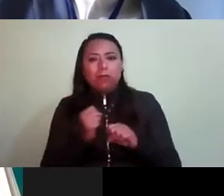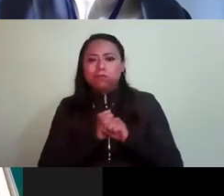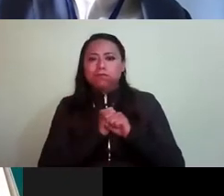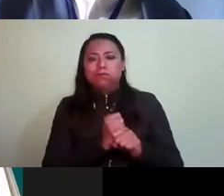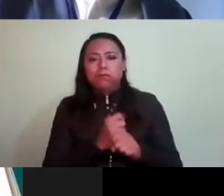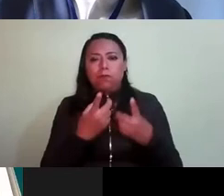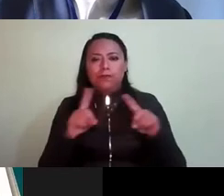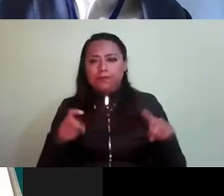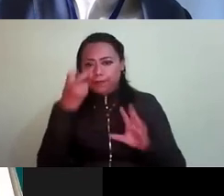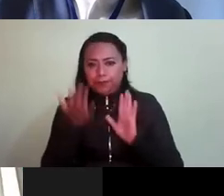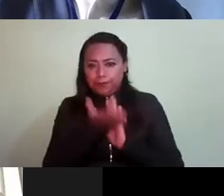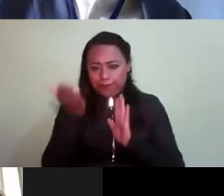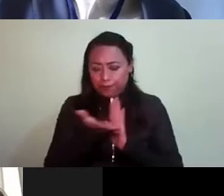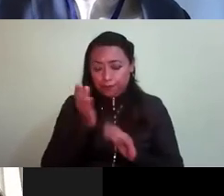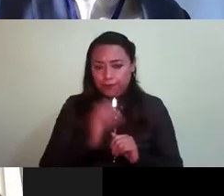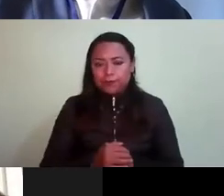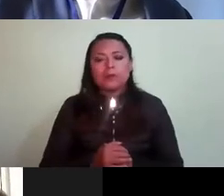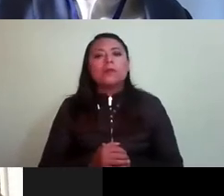decir al respecto?